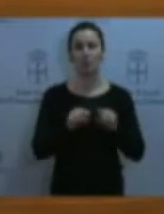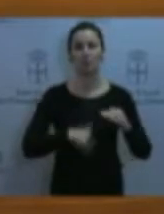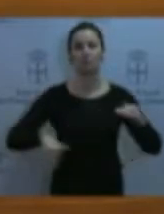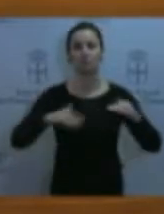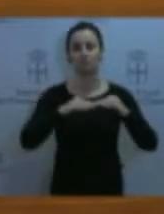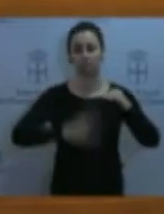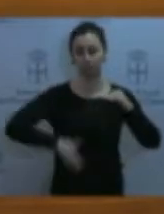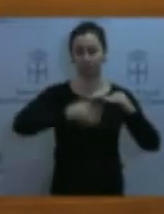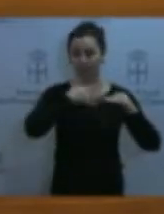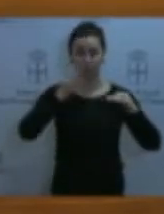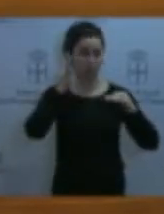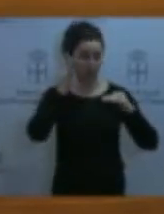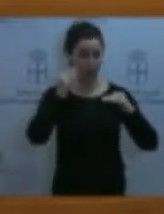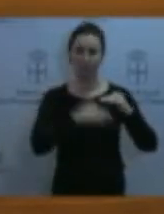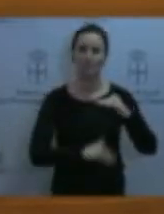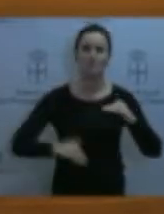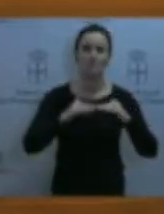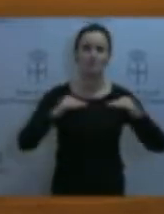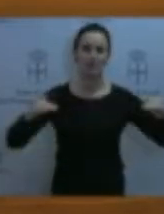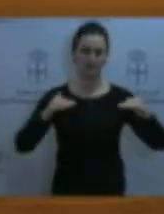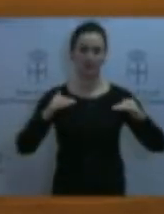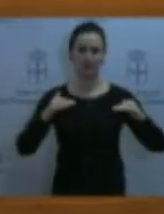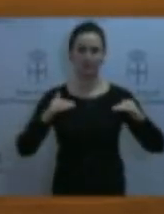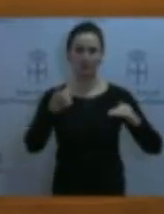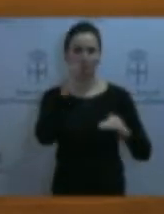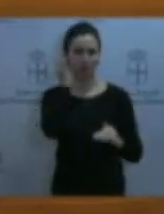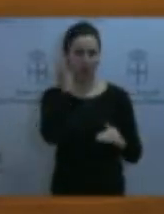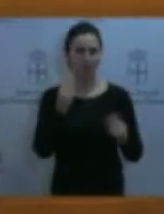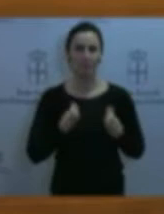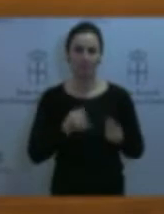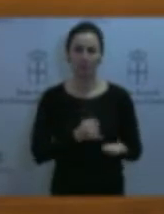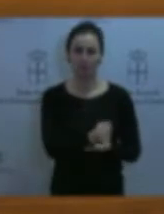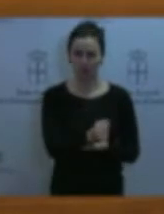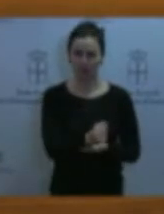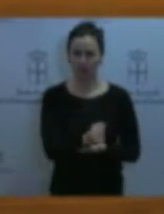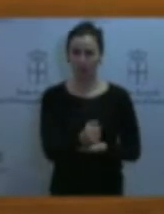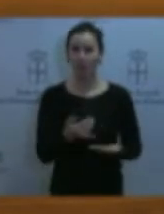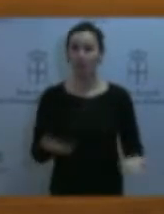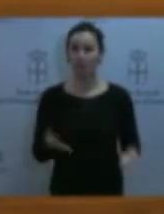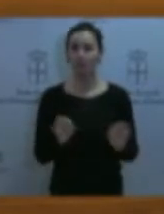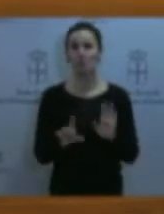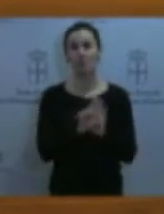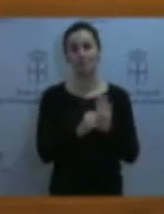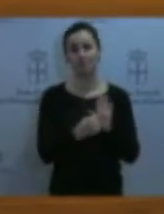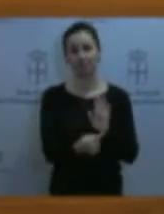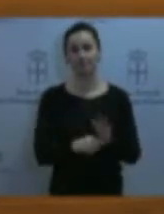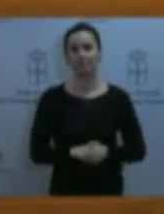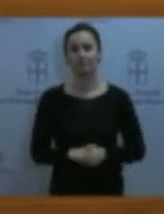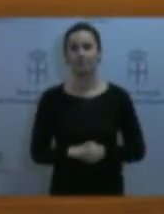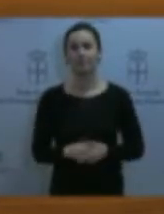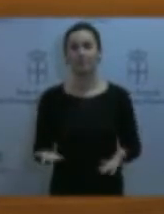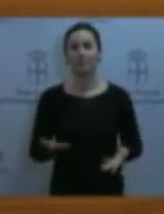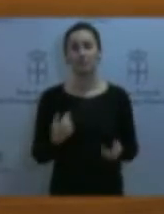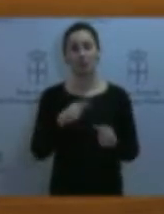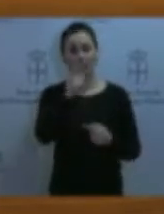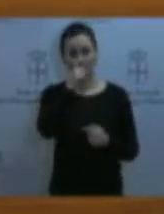zonas rurales que hace referencia esta ley. Les recuerdo que la titularidad actual de las explotaciones agrarias